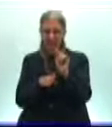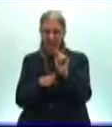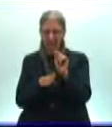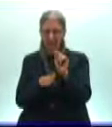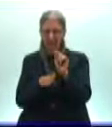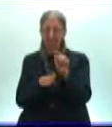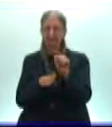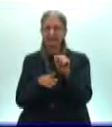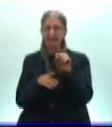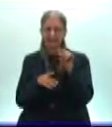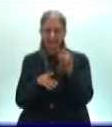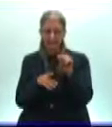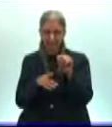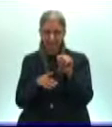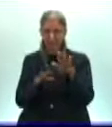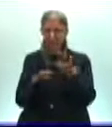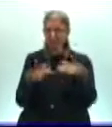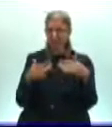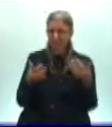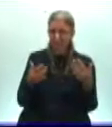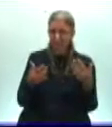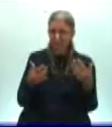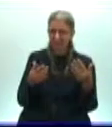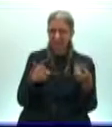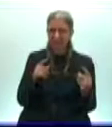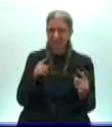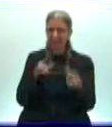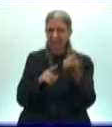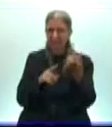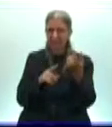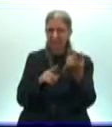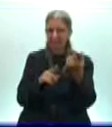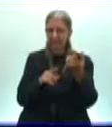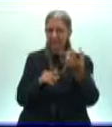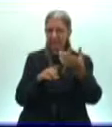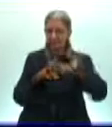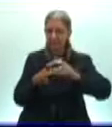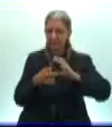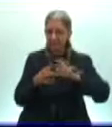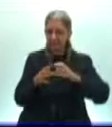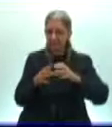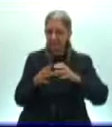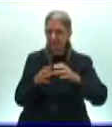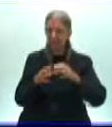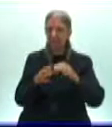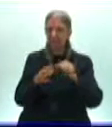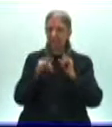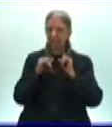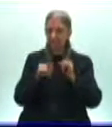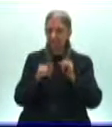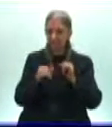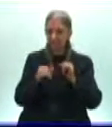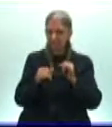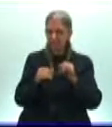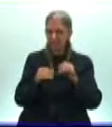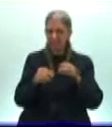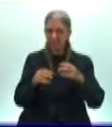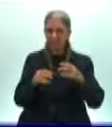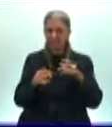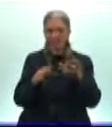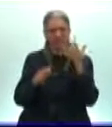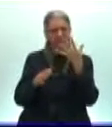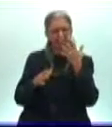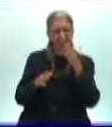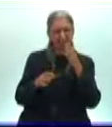supuesto, que en esa primera vía también tendrían que orientarse en buscar quién es B, que ya